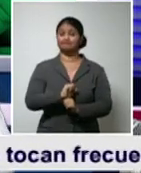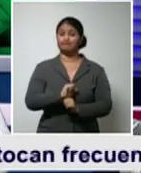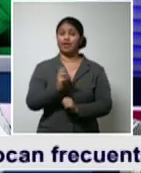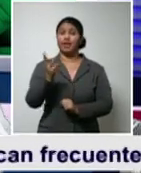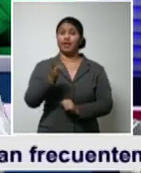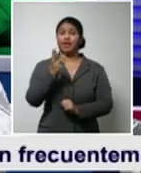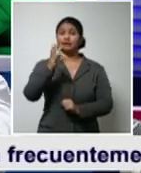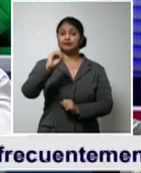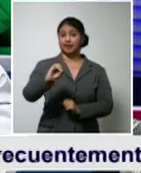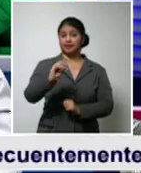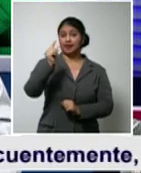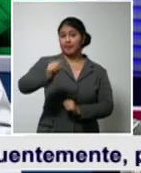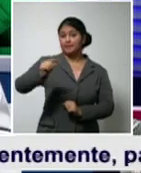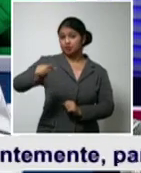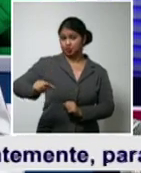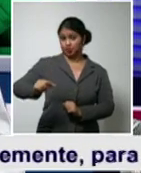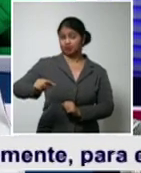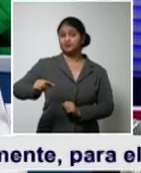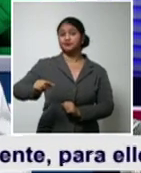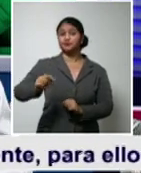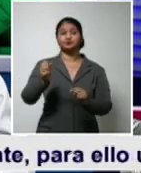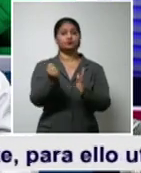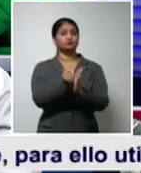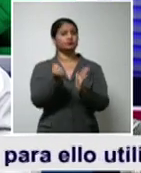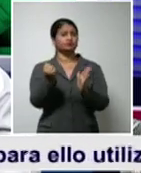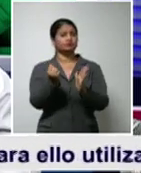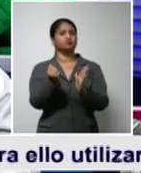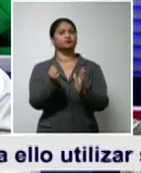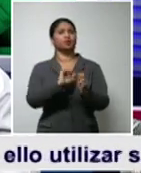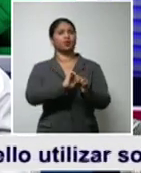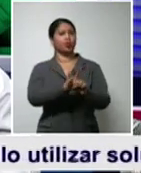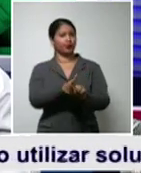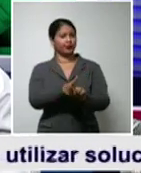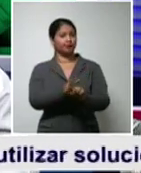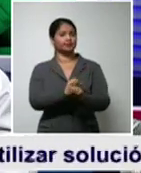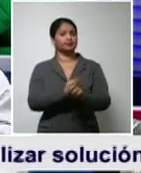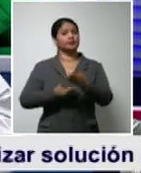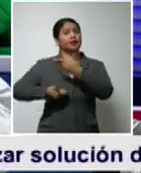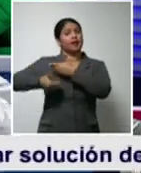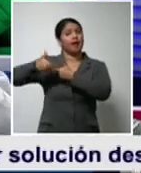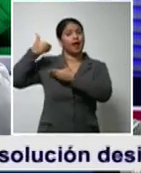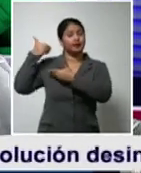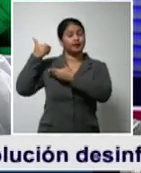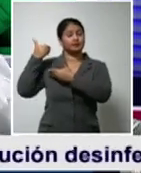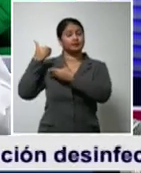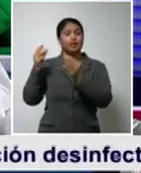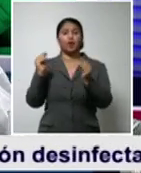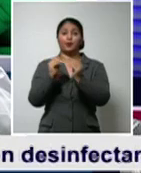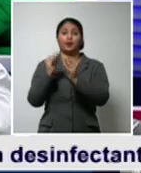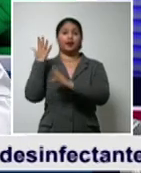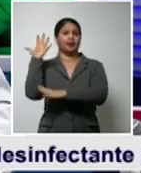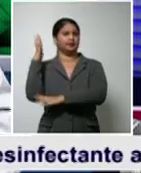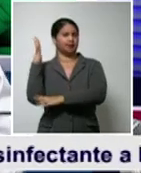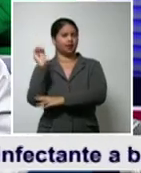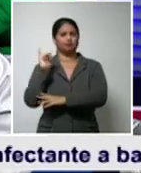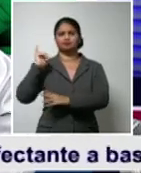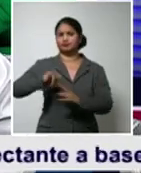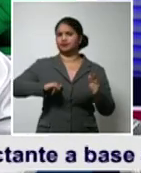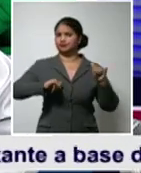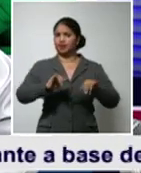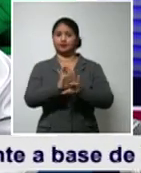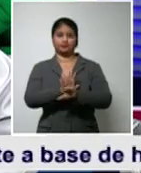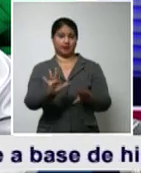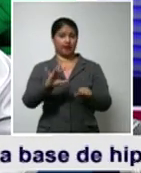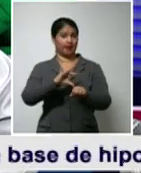pacientes o las 30 personas que se diagnostican con COVID en el día de ayer, importadas, o sea que arribaron recientemente a nuestro